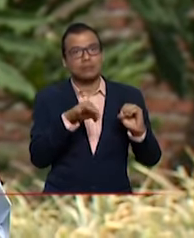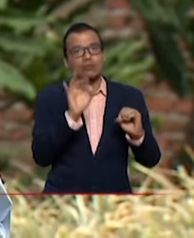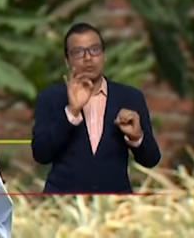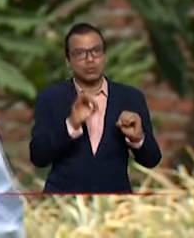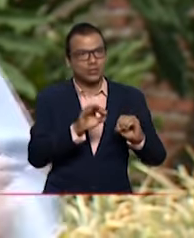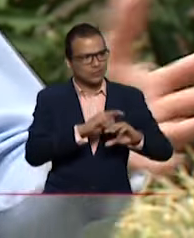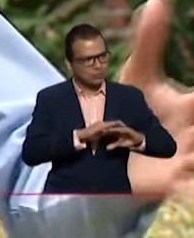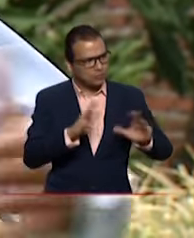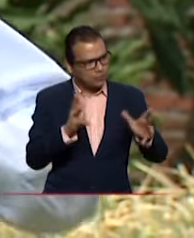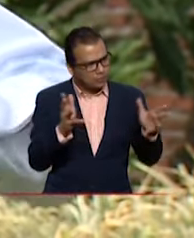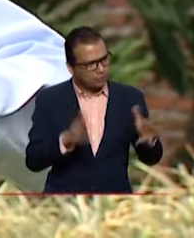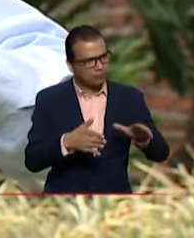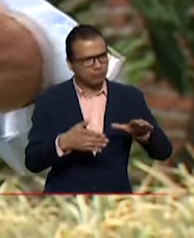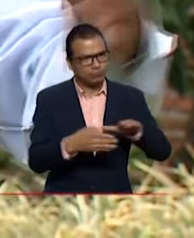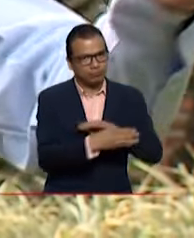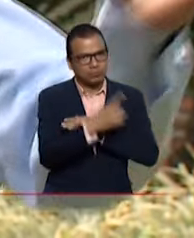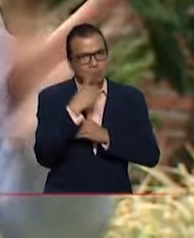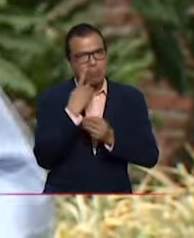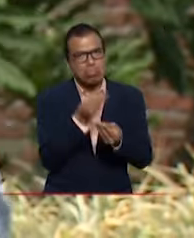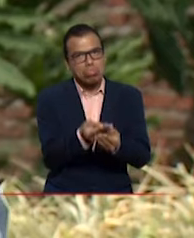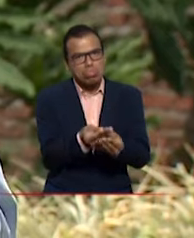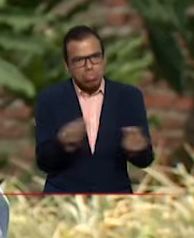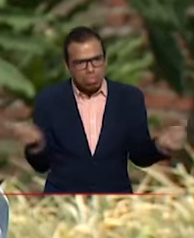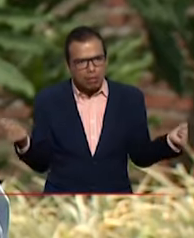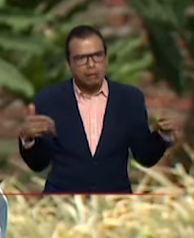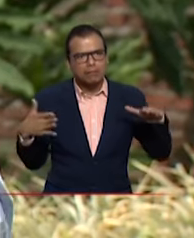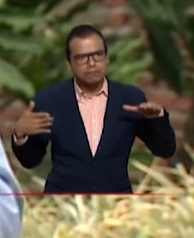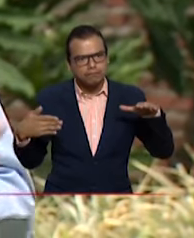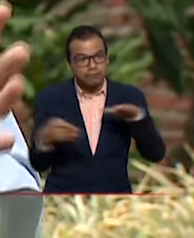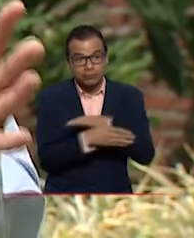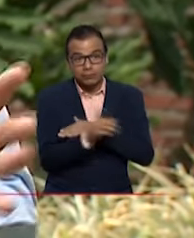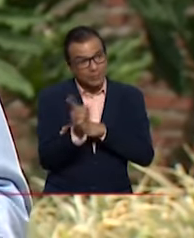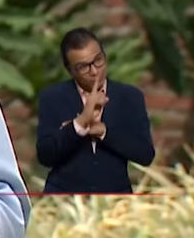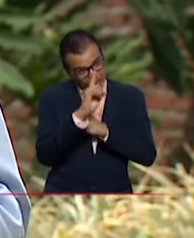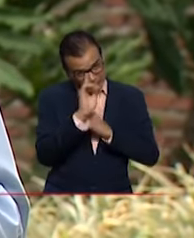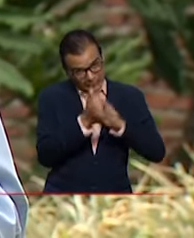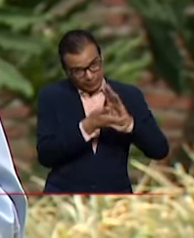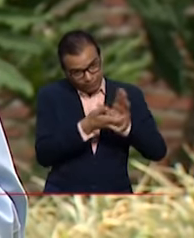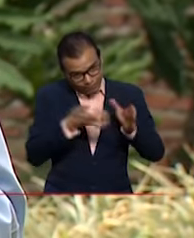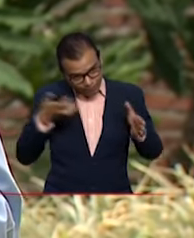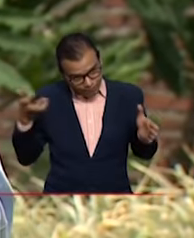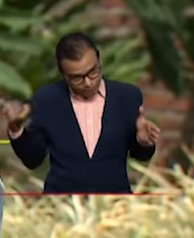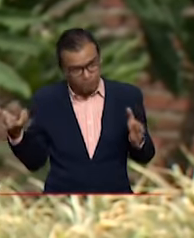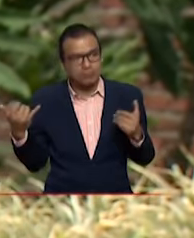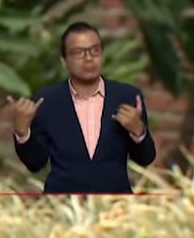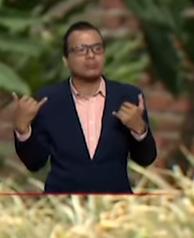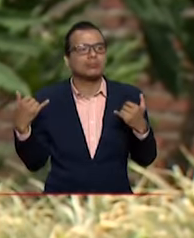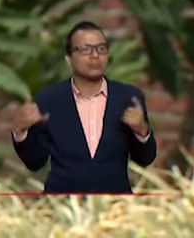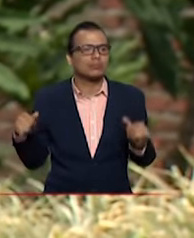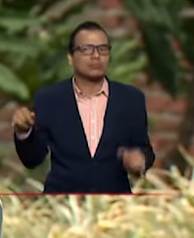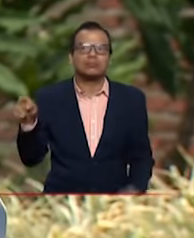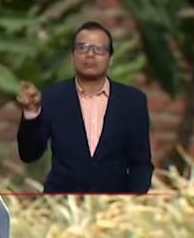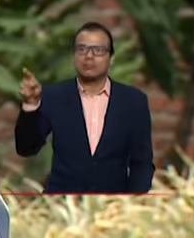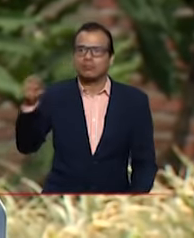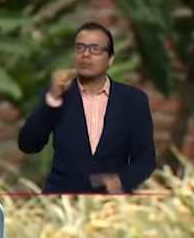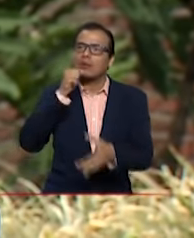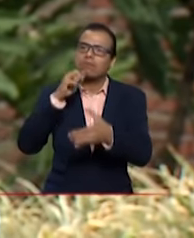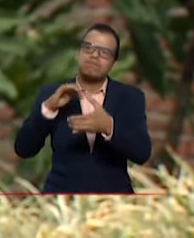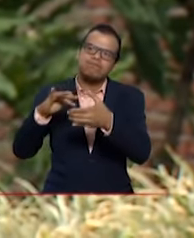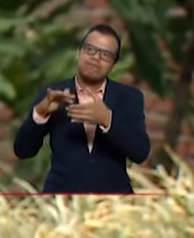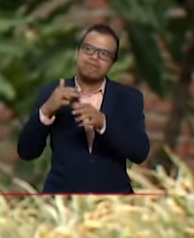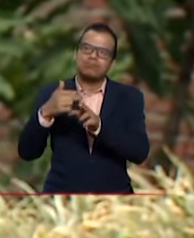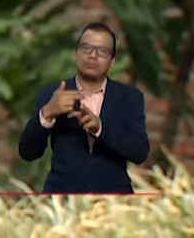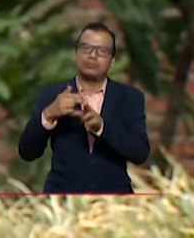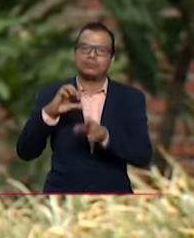fue no dejar perder una cantidad de semilla y aprovecharla llevándola al humedal Charco de